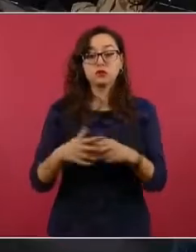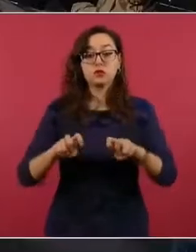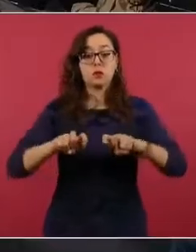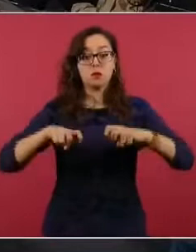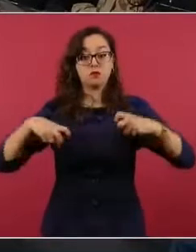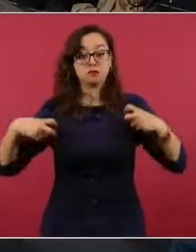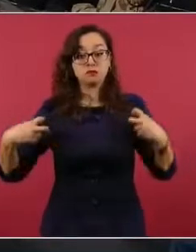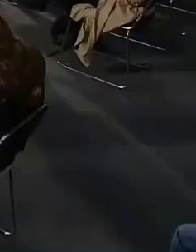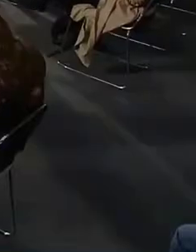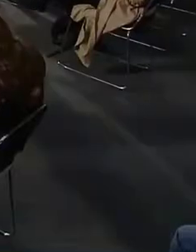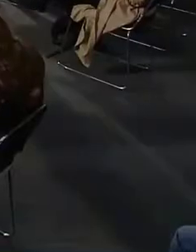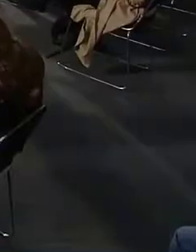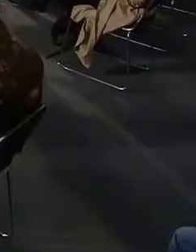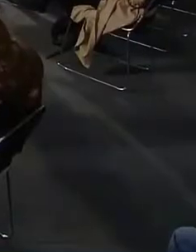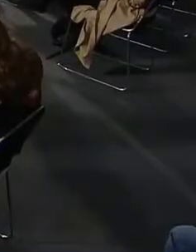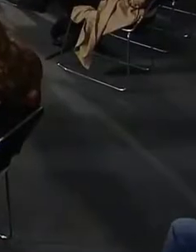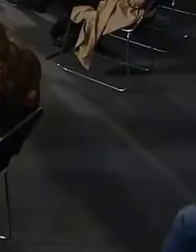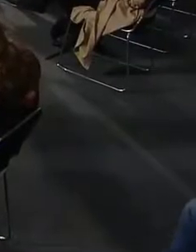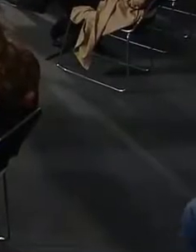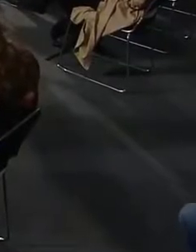donde sea,